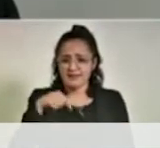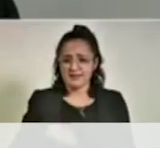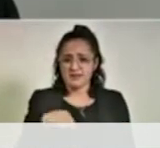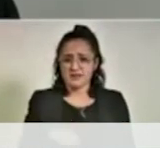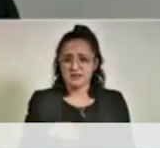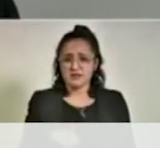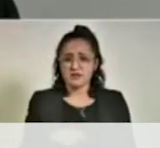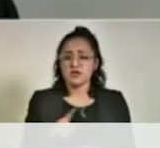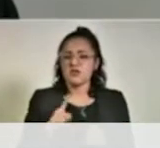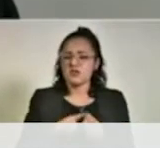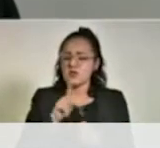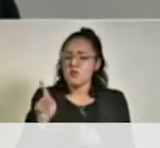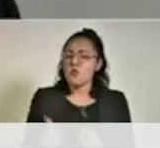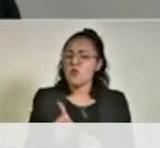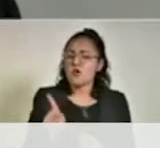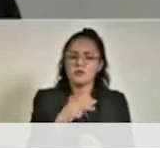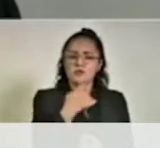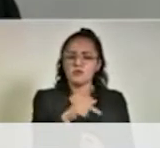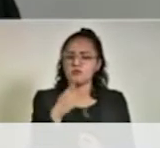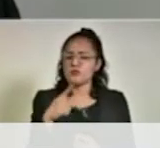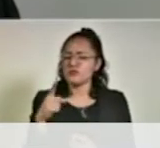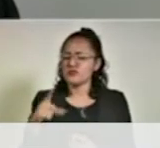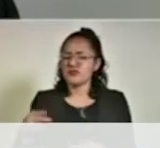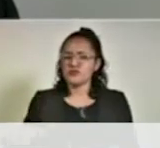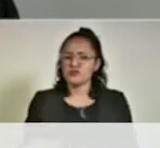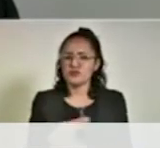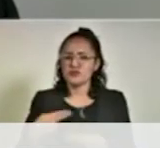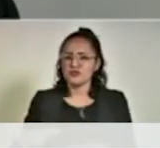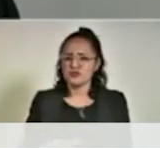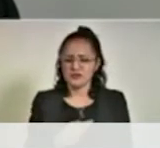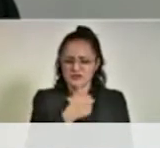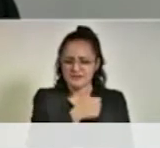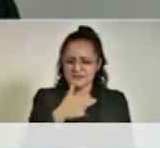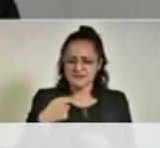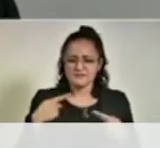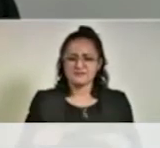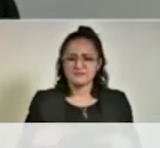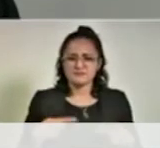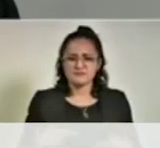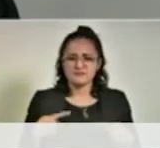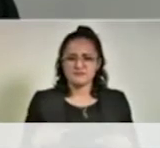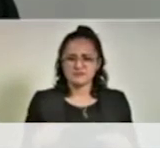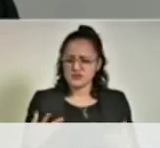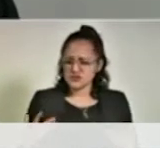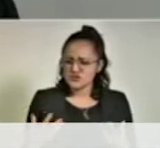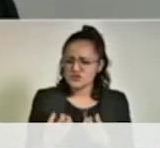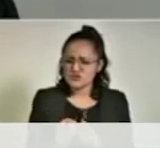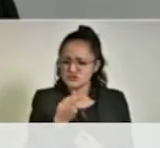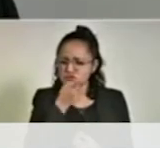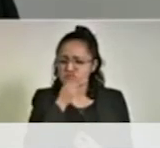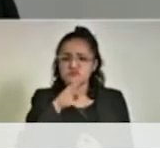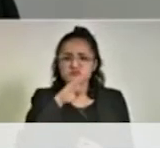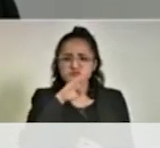a ese pedacito de pueblo que son los lugares donde nacieron, al lado de sus